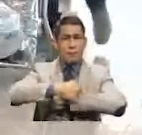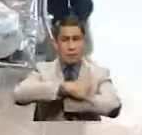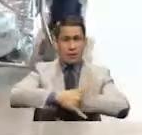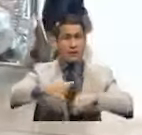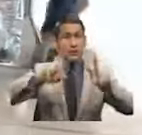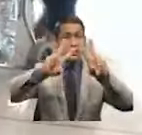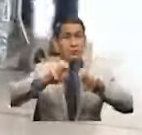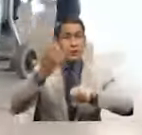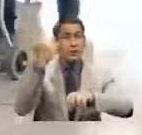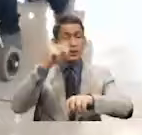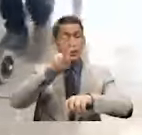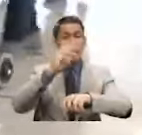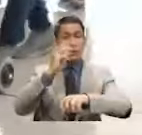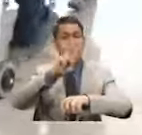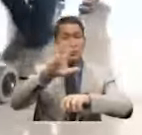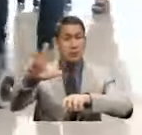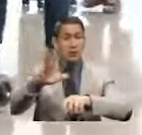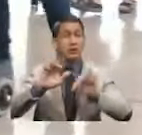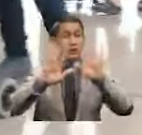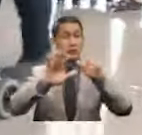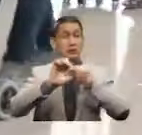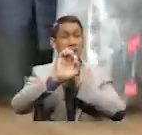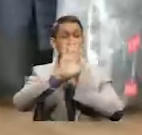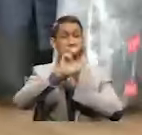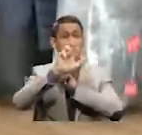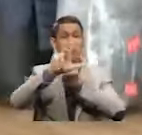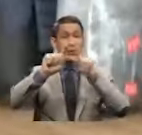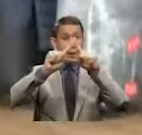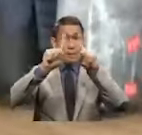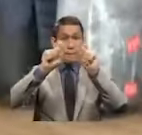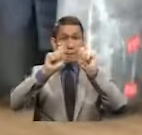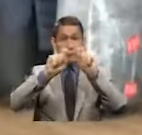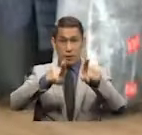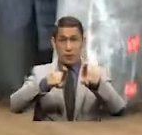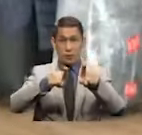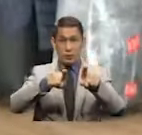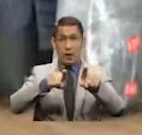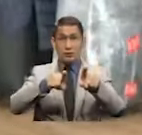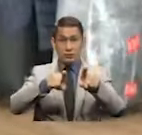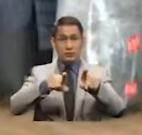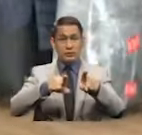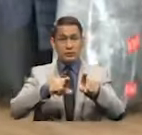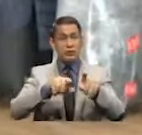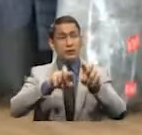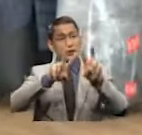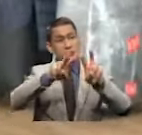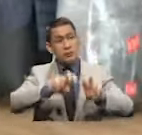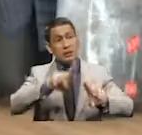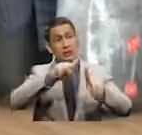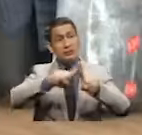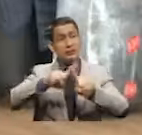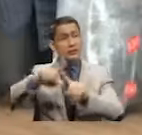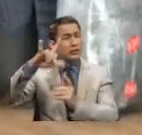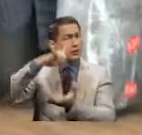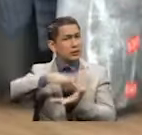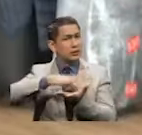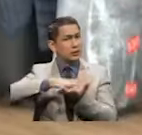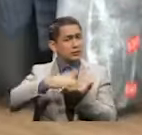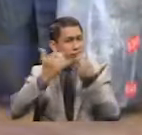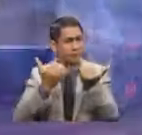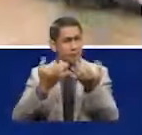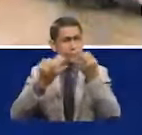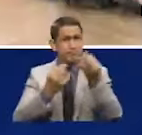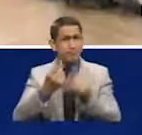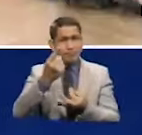encuesta estuvo compuesta por 53 preguntas, pero si usted quiere conocer qué fue lo que más destacó dentro de este estudio, se